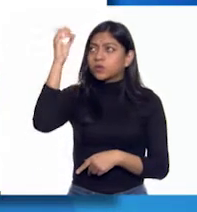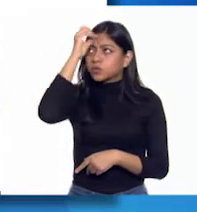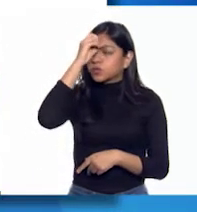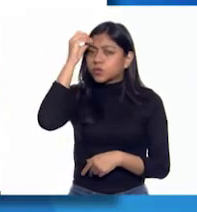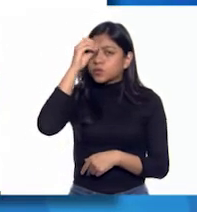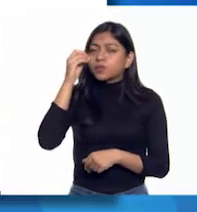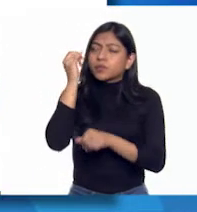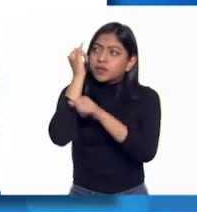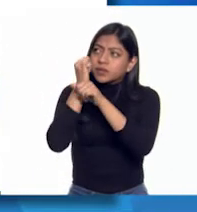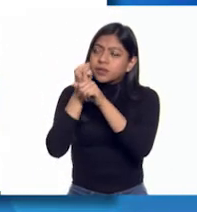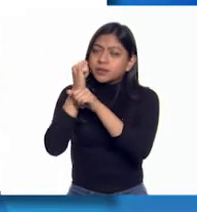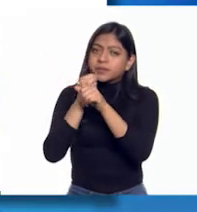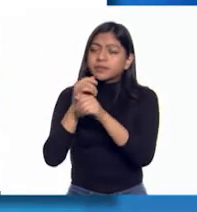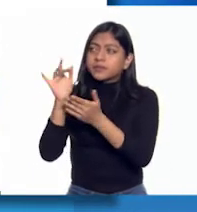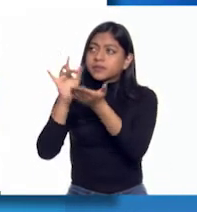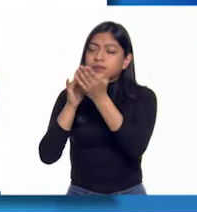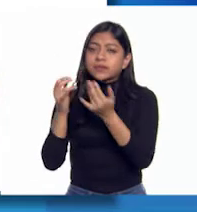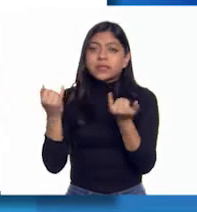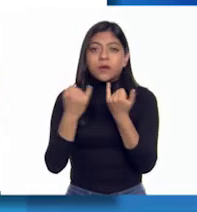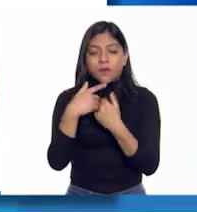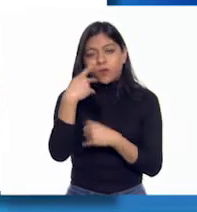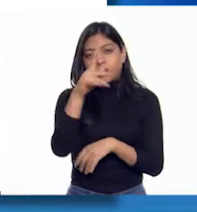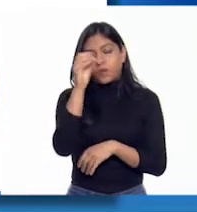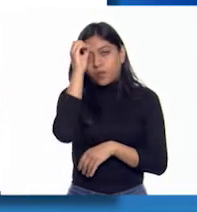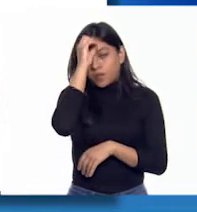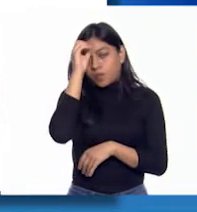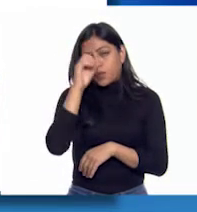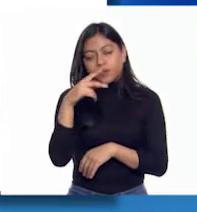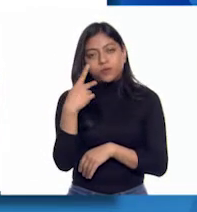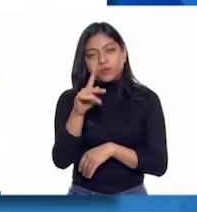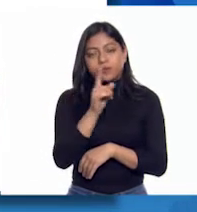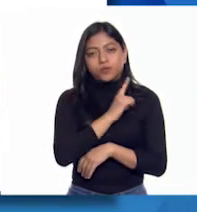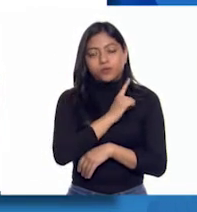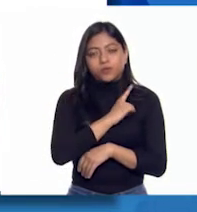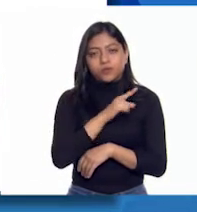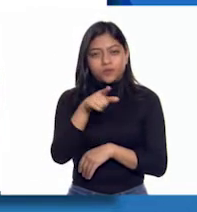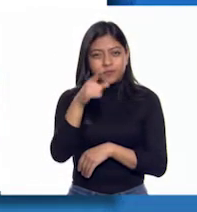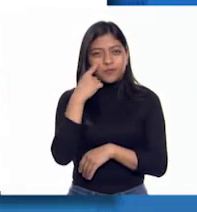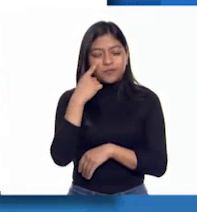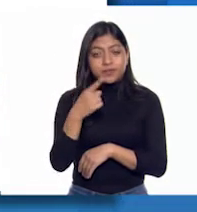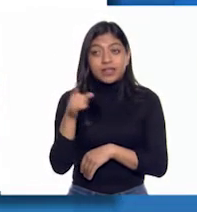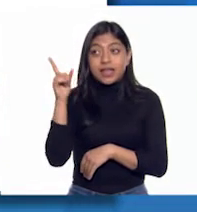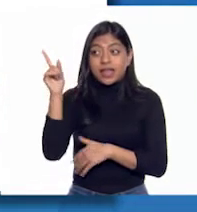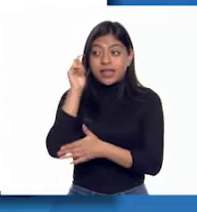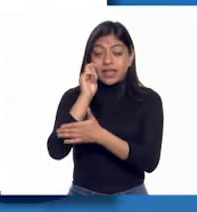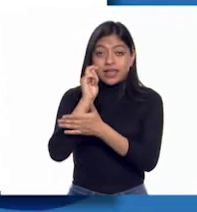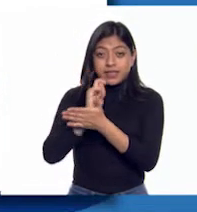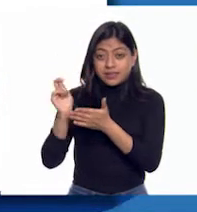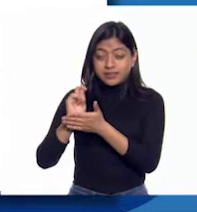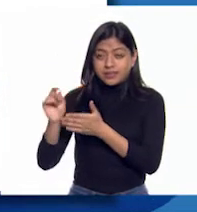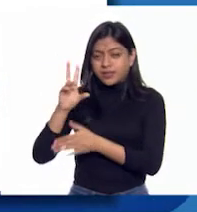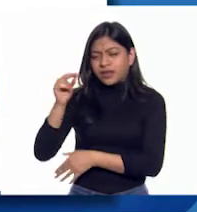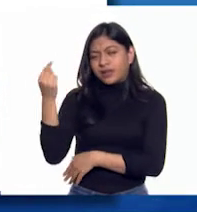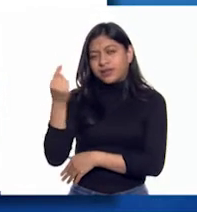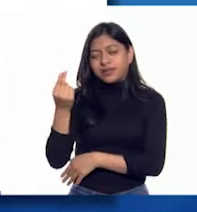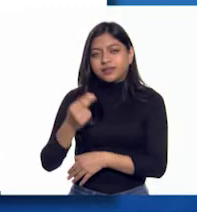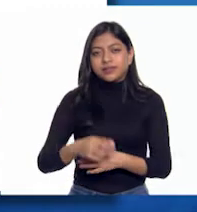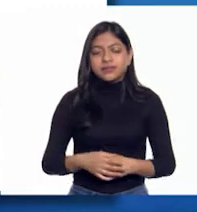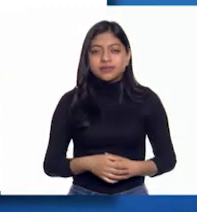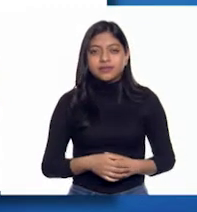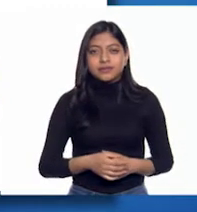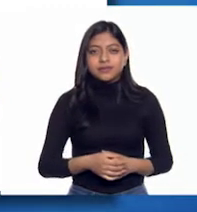y tomar nuestro propio punto de vista. Aquí, si se dan cuenta, no hay que agregar ninguna palabra. Es